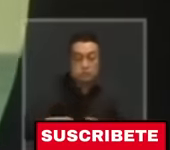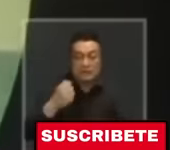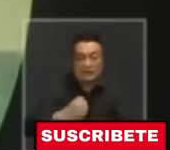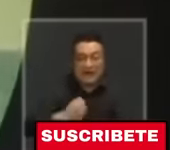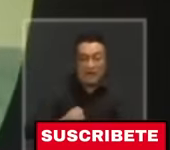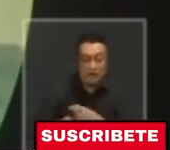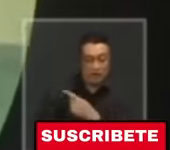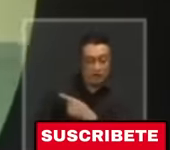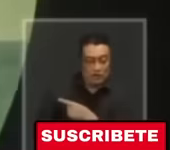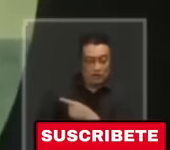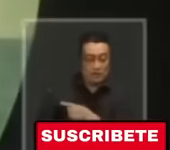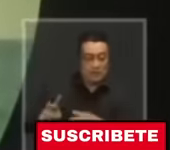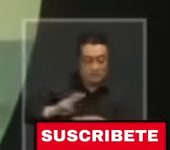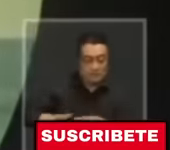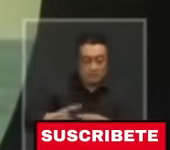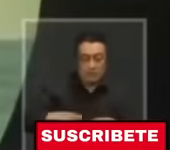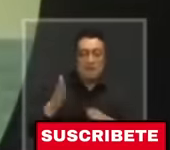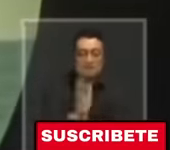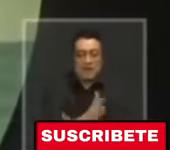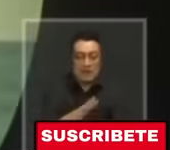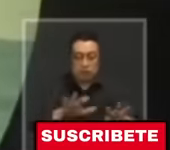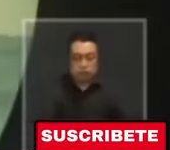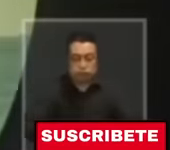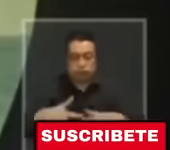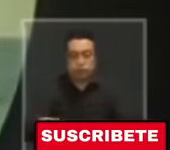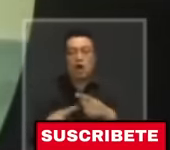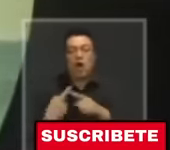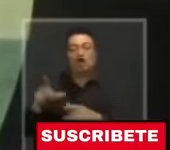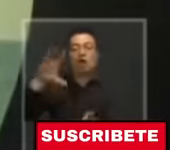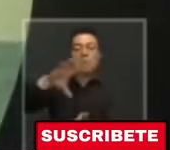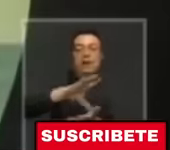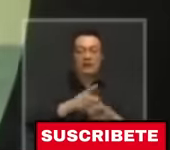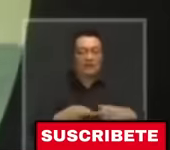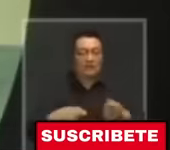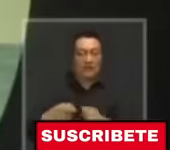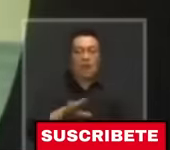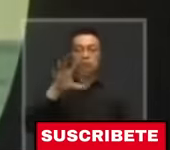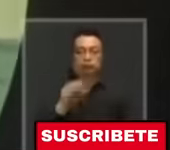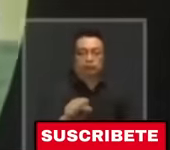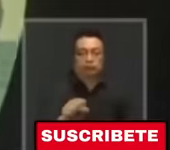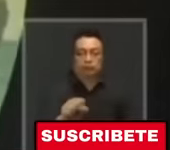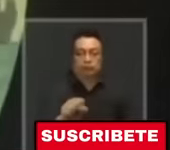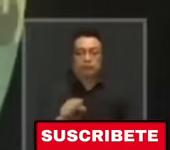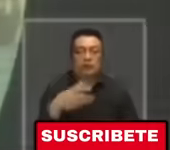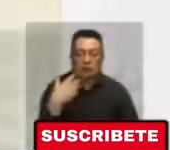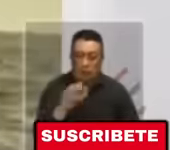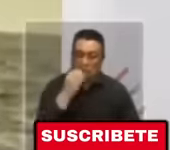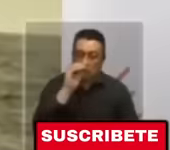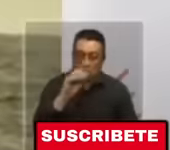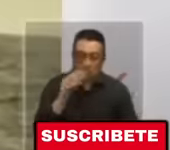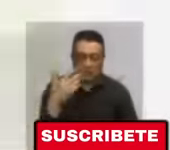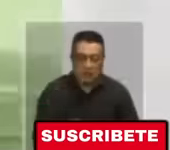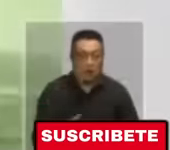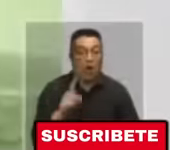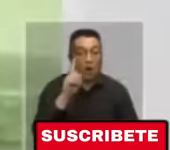operaciones y preparan los materiales para recoger peces y venderlos en otros países, pero fueron sorprendidos. Han sido alertados.